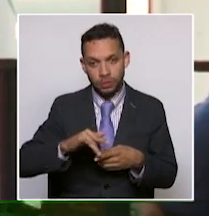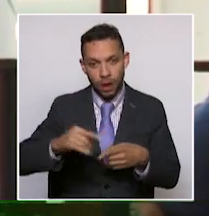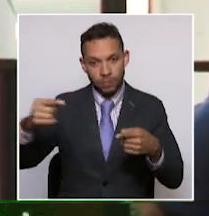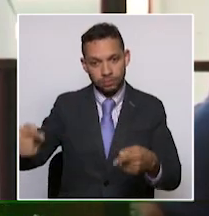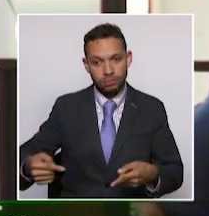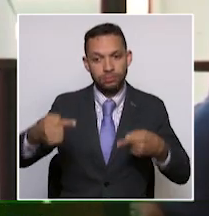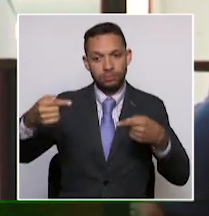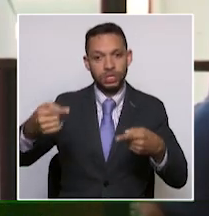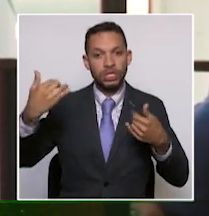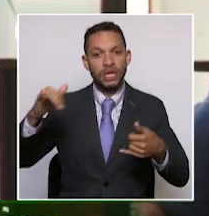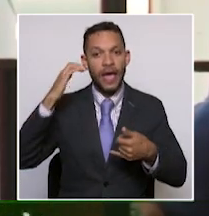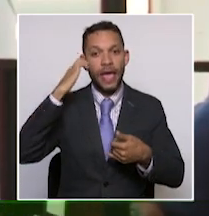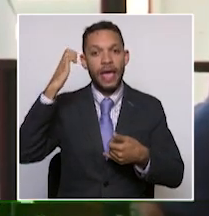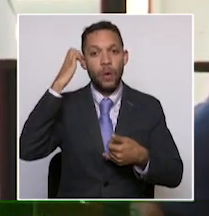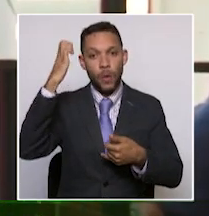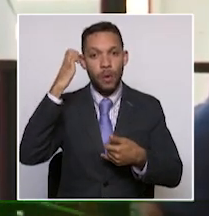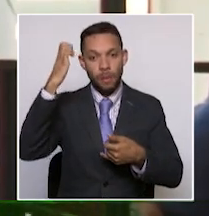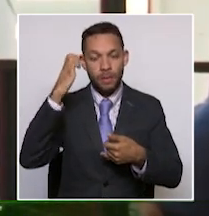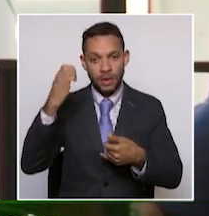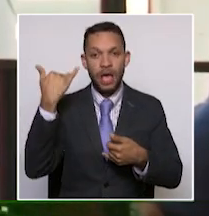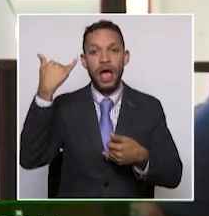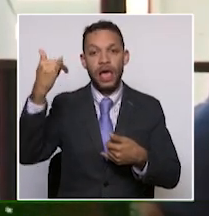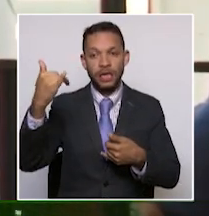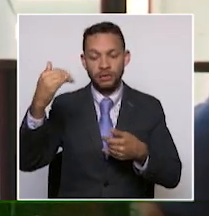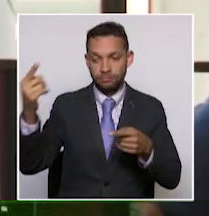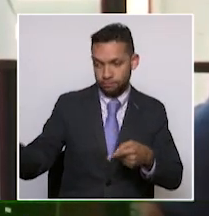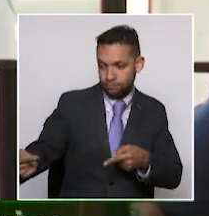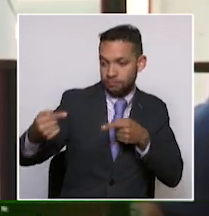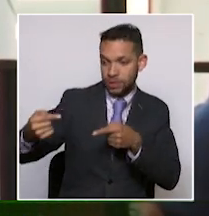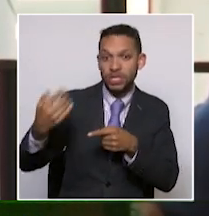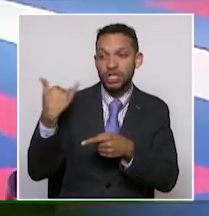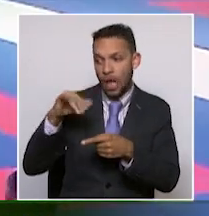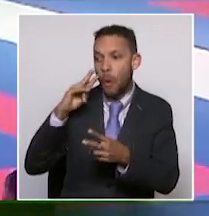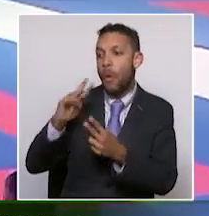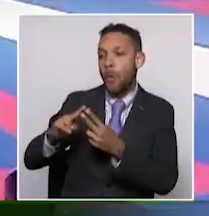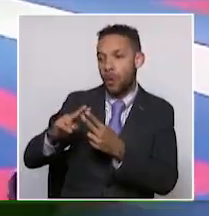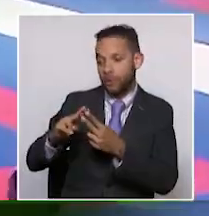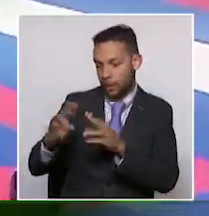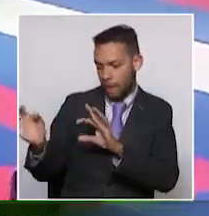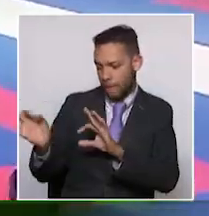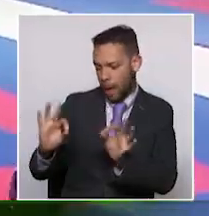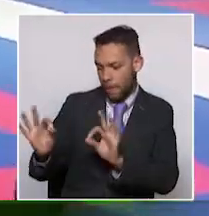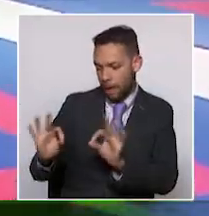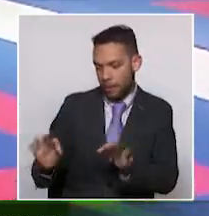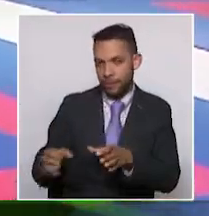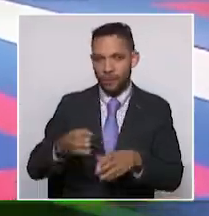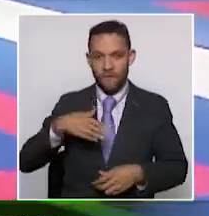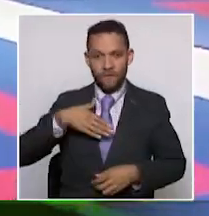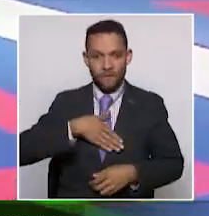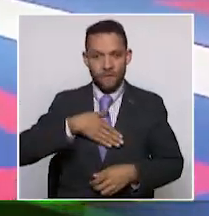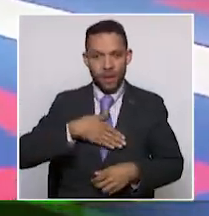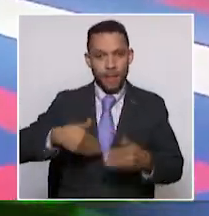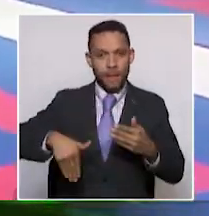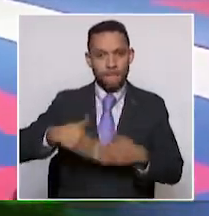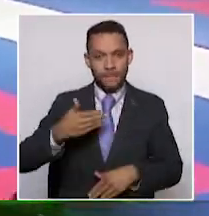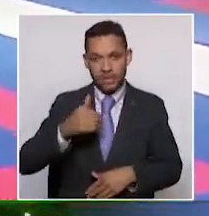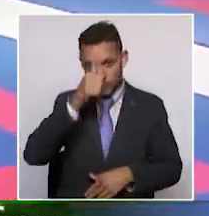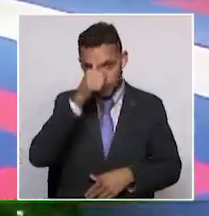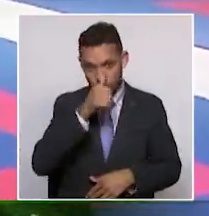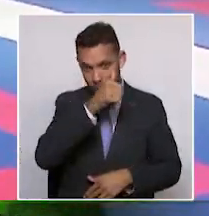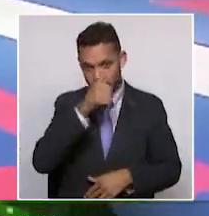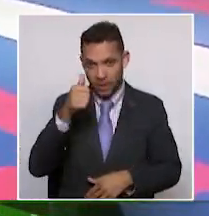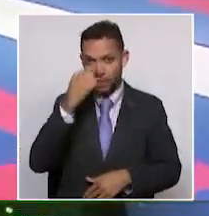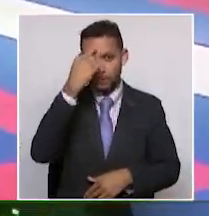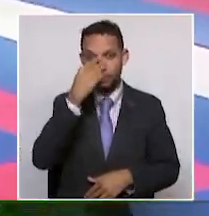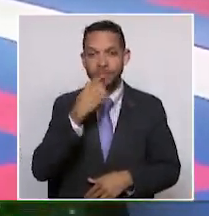en Europa, me lo encontré en Turquía también, o sea que se ha preparado bien. Los Juegos Bolivarianos serán inaugurados el próximo domingo en Santa